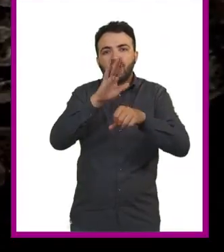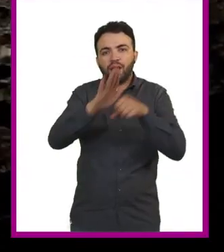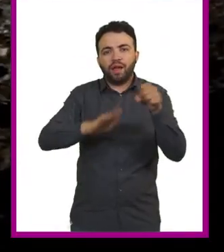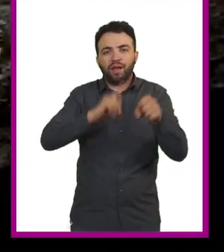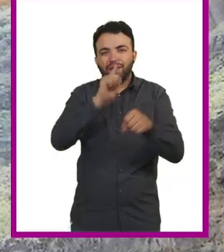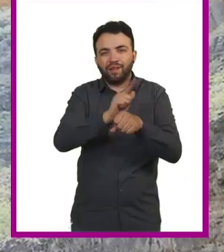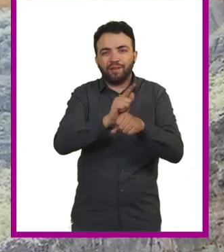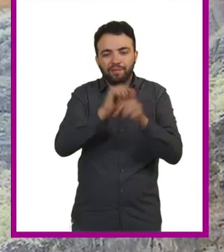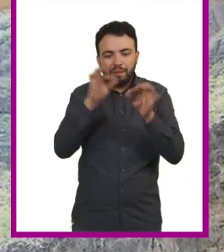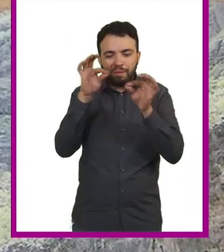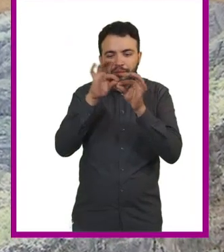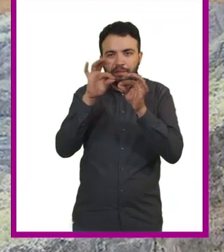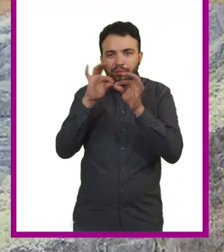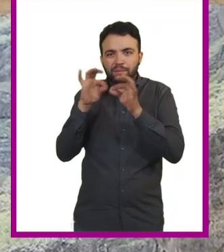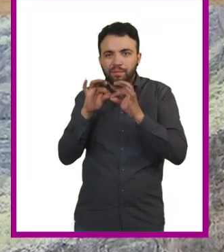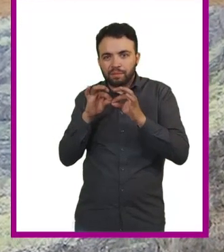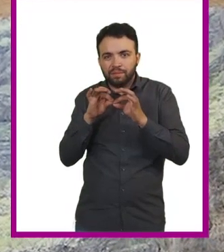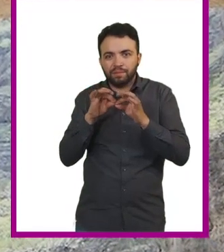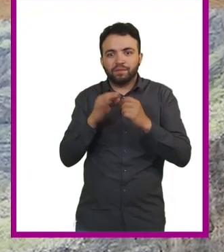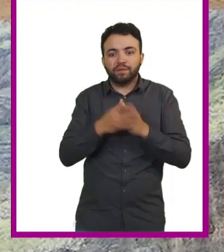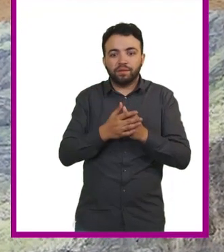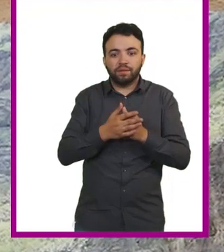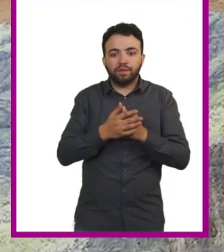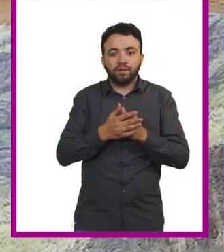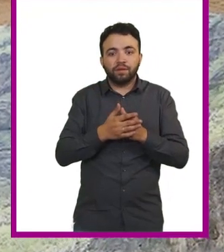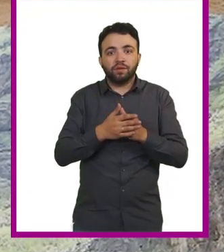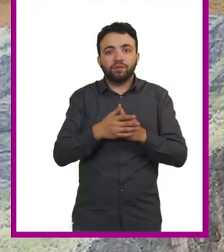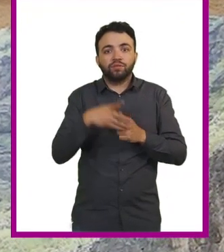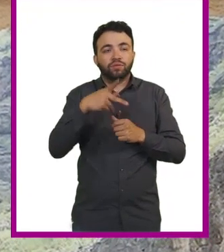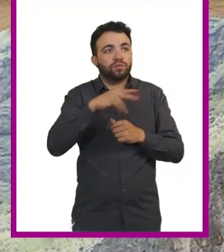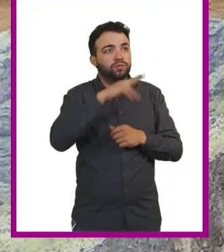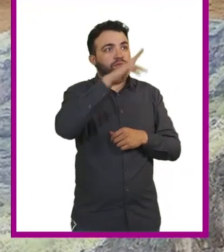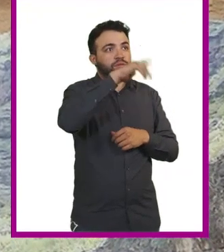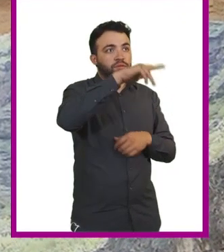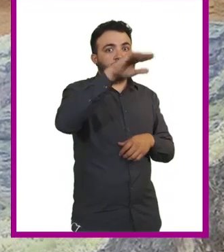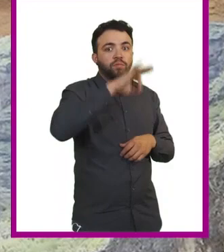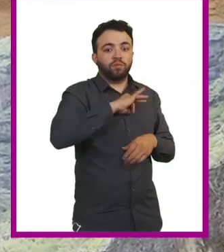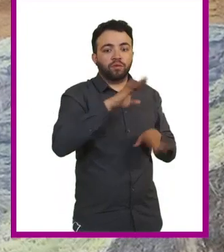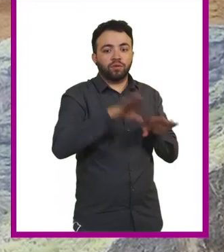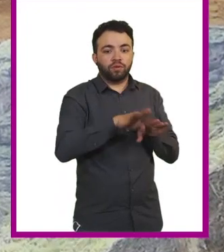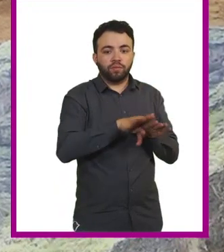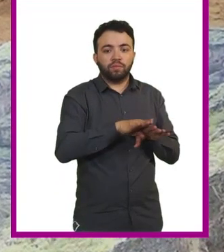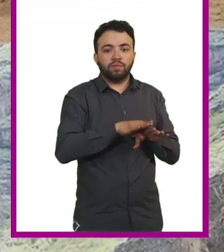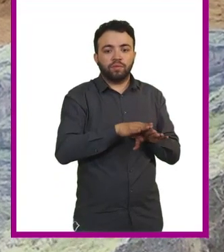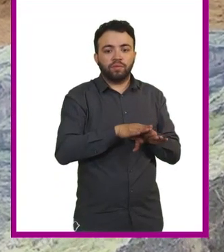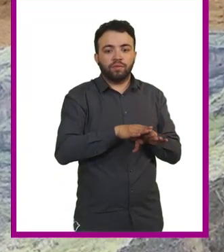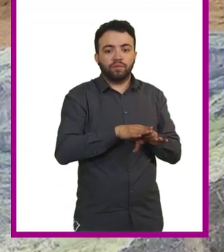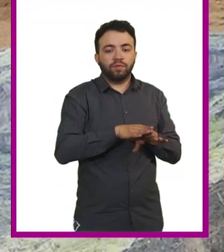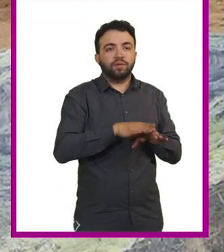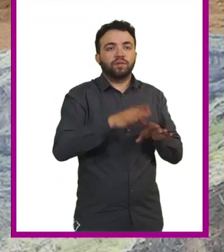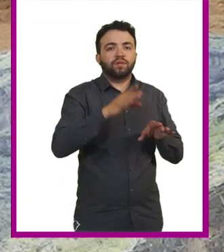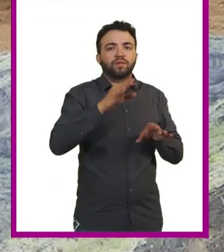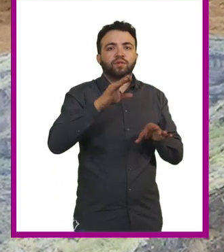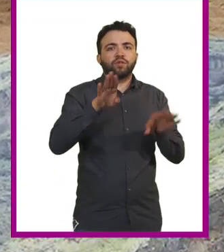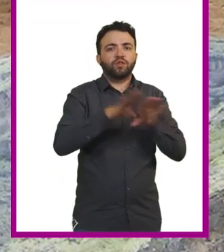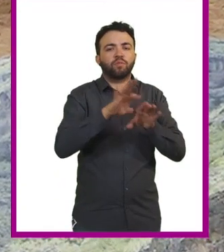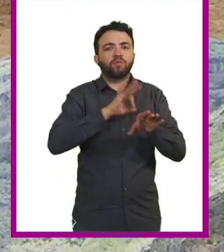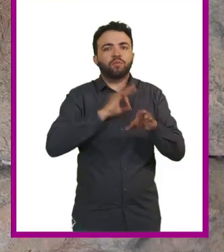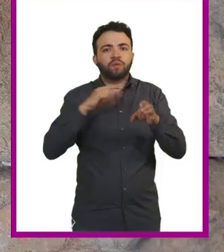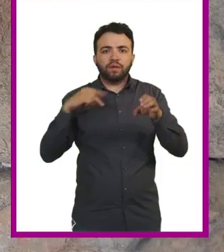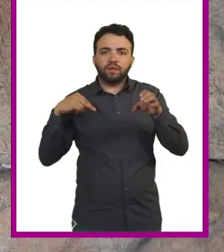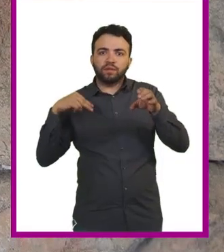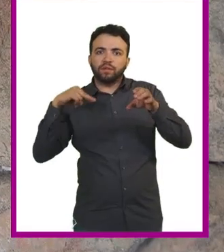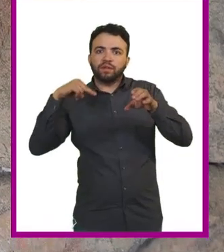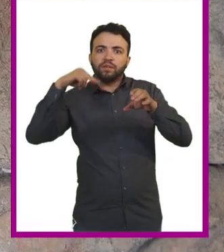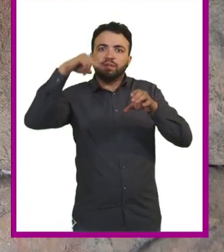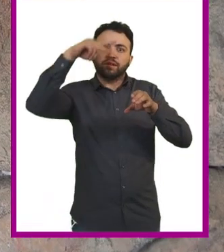impresionante es que alcanzaron a pintar elementos muy elevados de las cuevas en los techos y en las paredes muy altas, lo